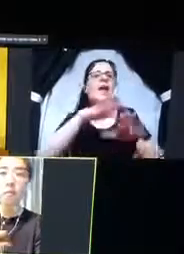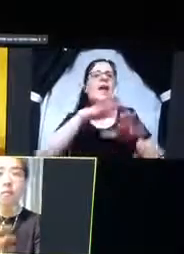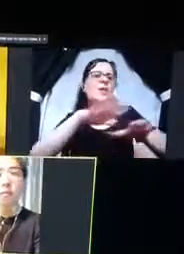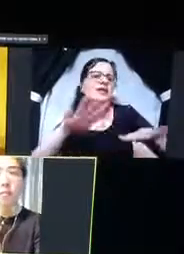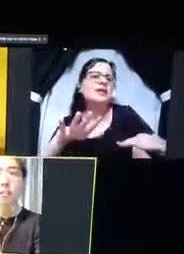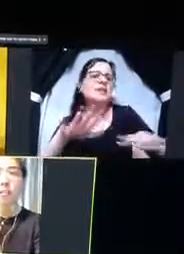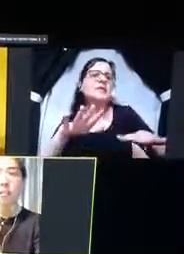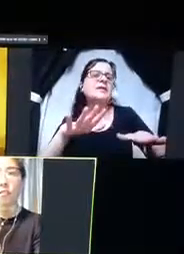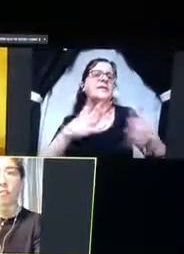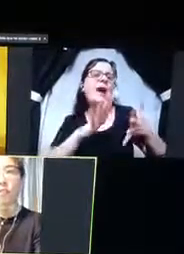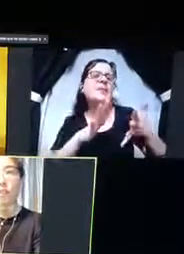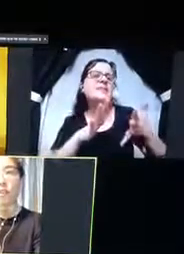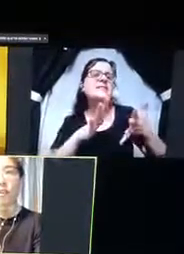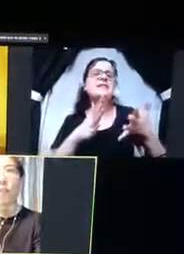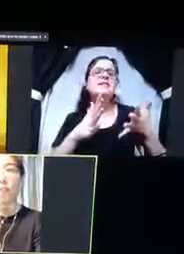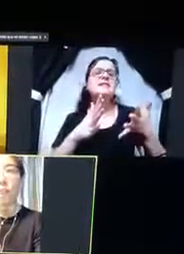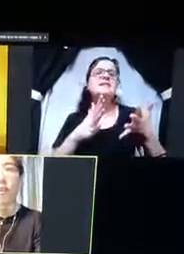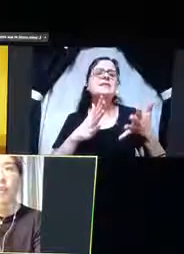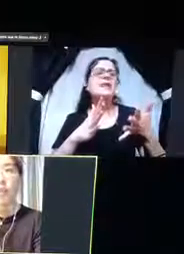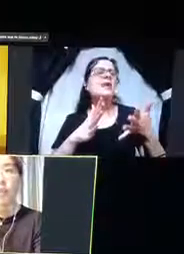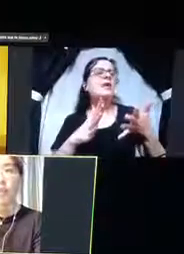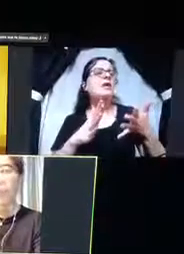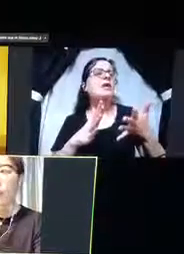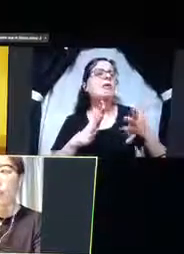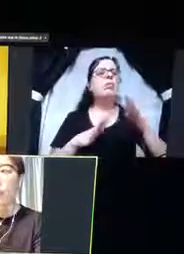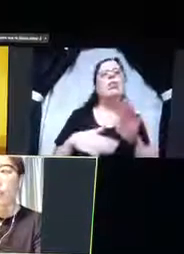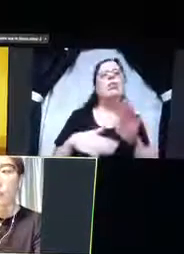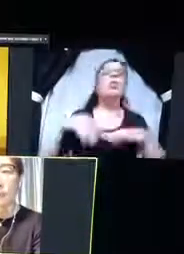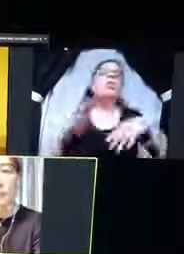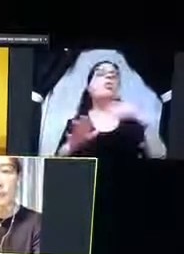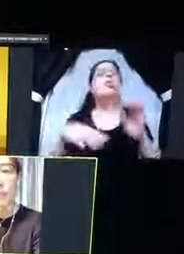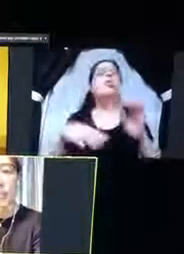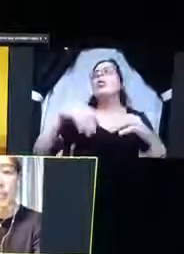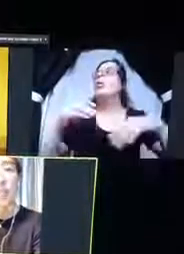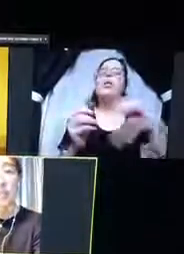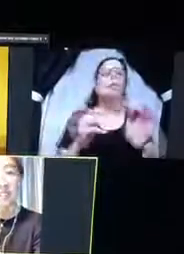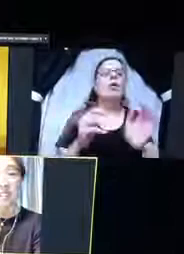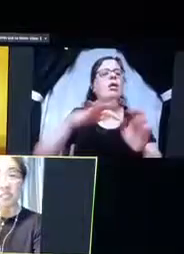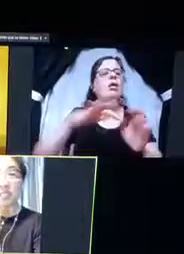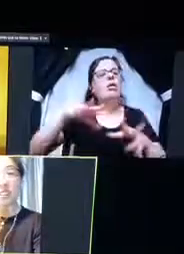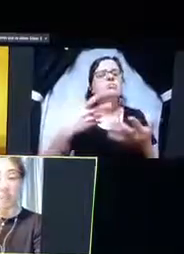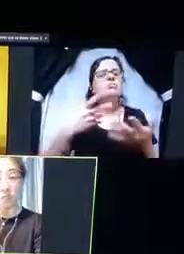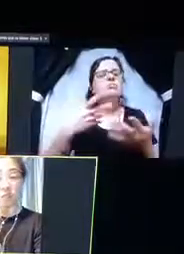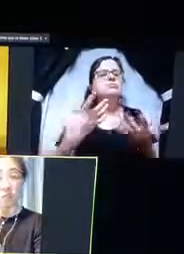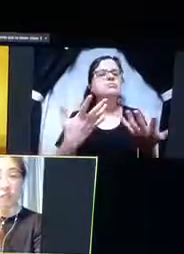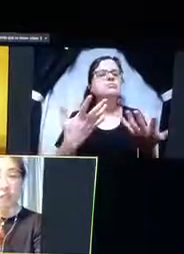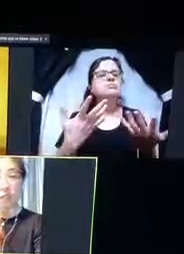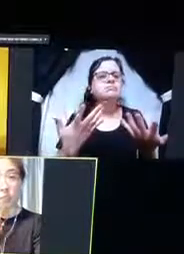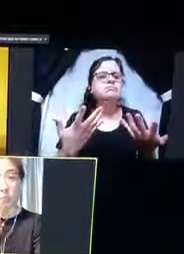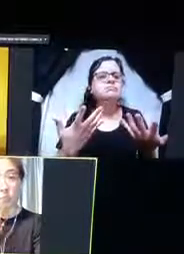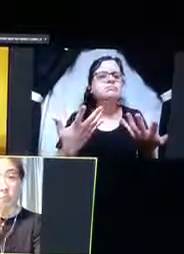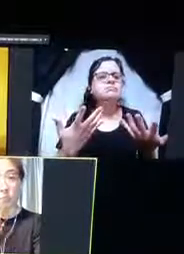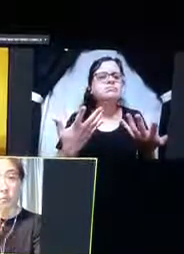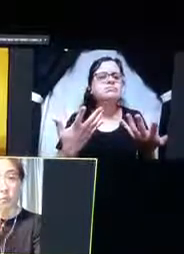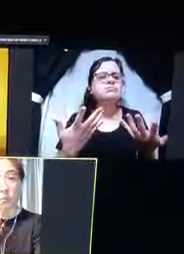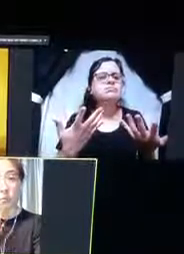estos movimientos, en donde uno dice, pero siempre no ves esto que está acá y quizás te esté teniendo una dificultad